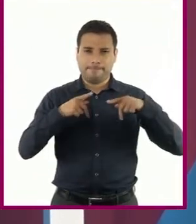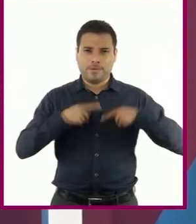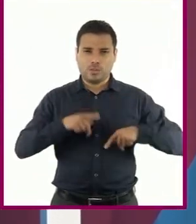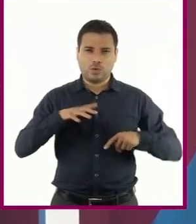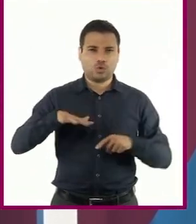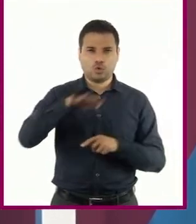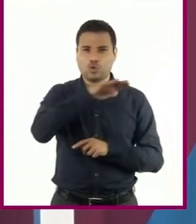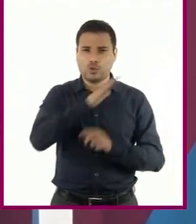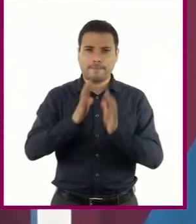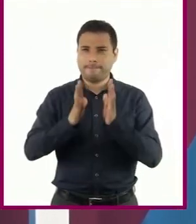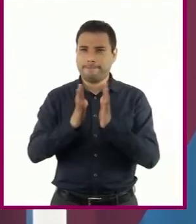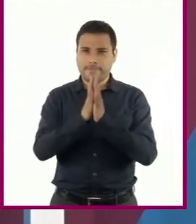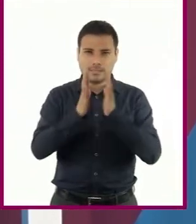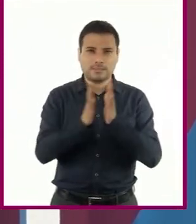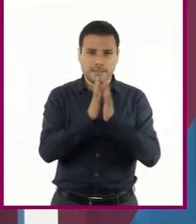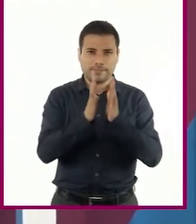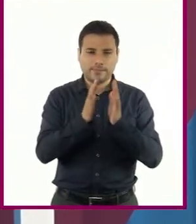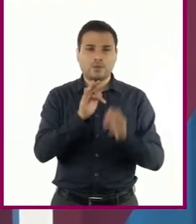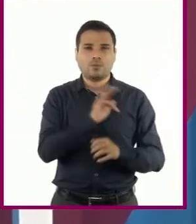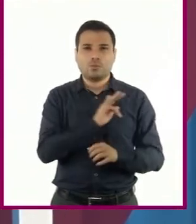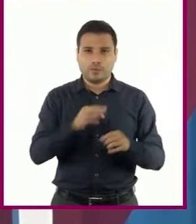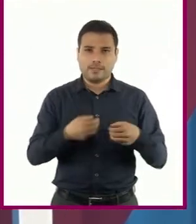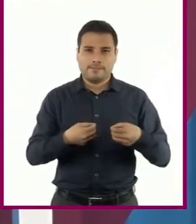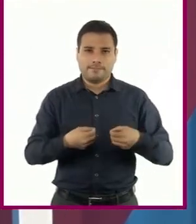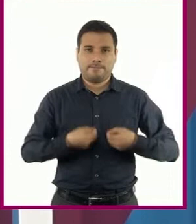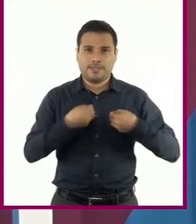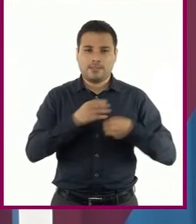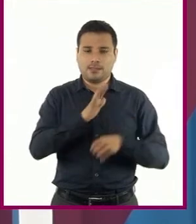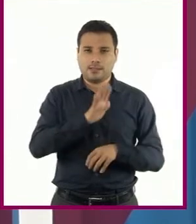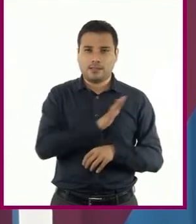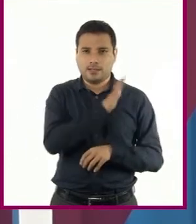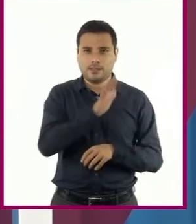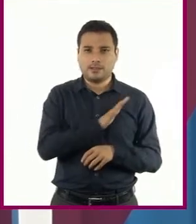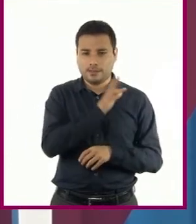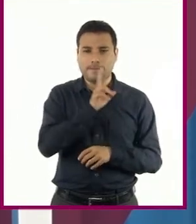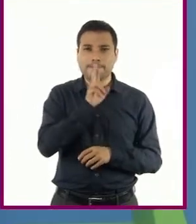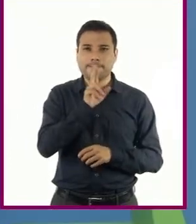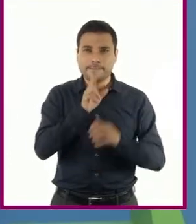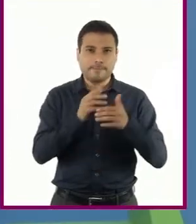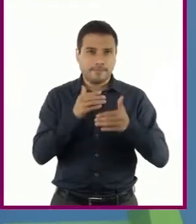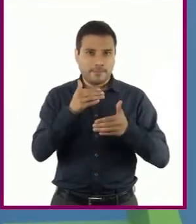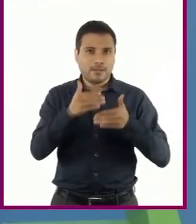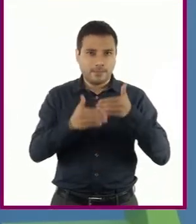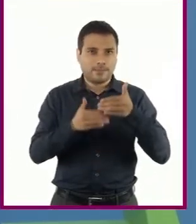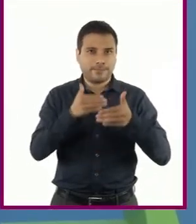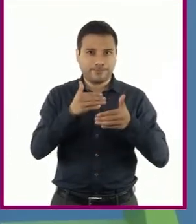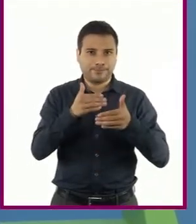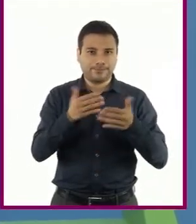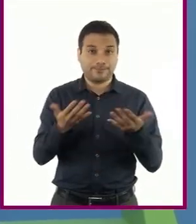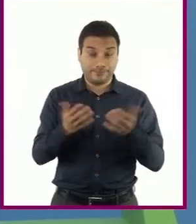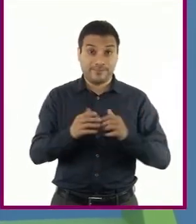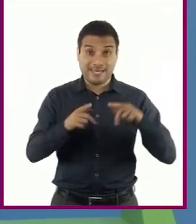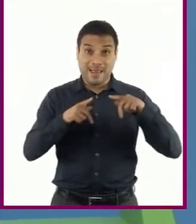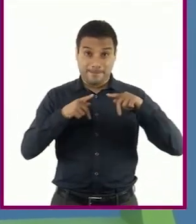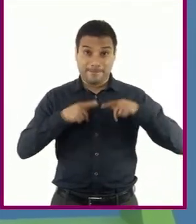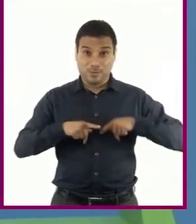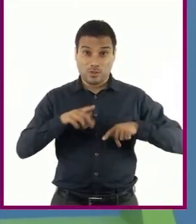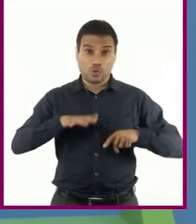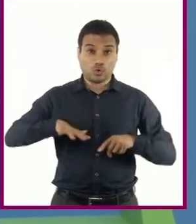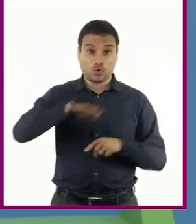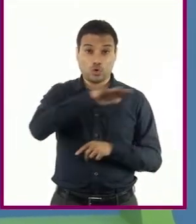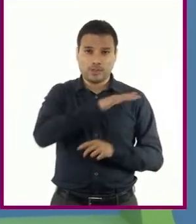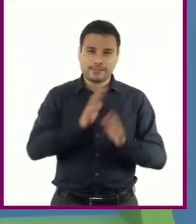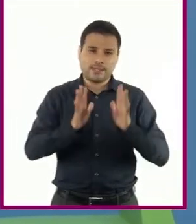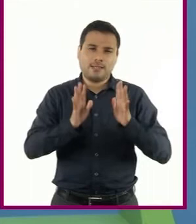al mejoramiento de la calidad de vida de todas y todos los miembros de la sociedad. Las ciudadanas y ciudadanos conocen